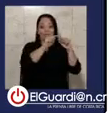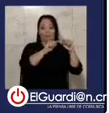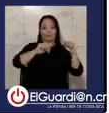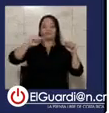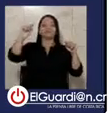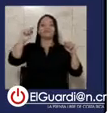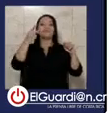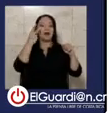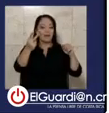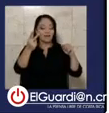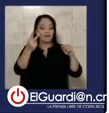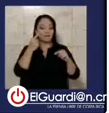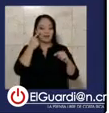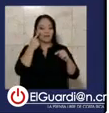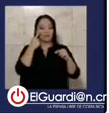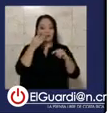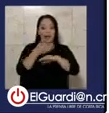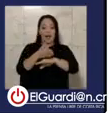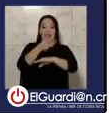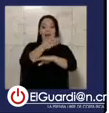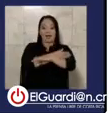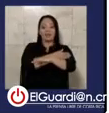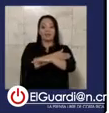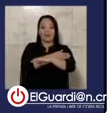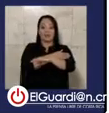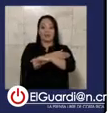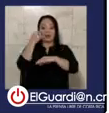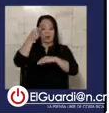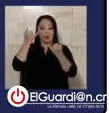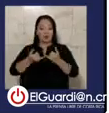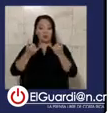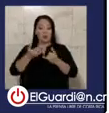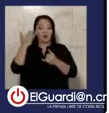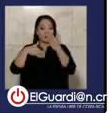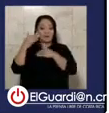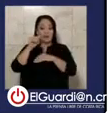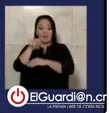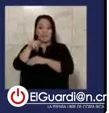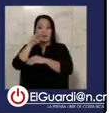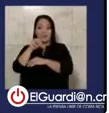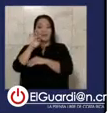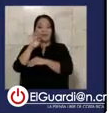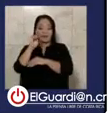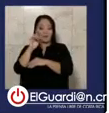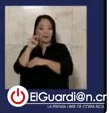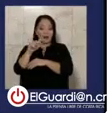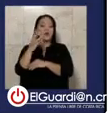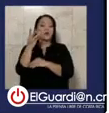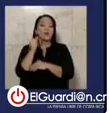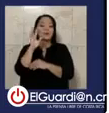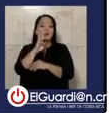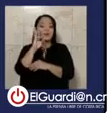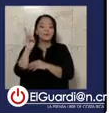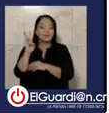nota que antes de su entrada, señor presidente, se salía de APM Terminals